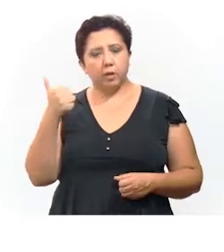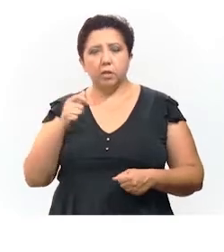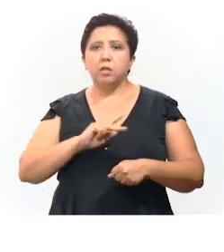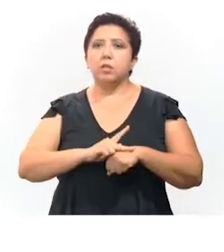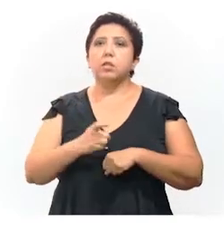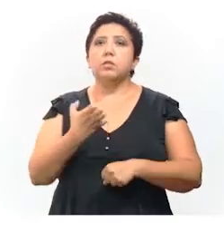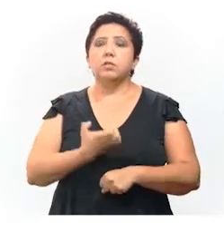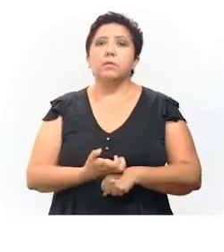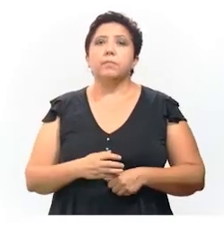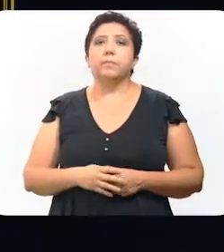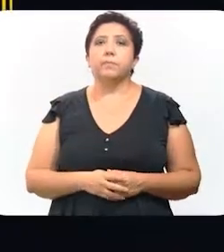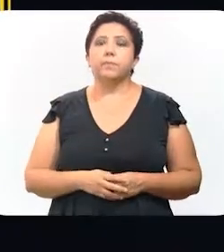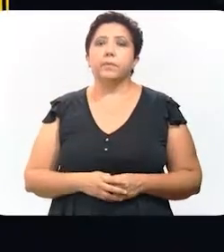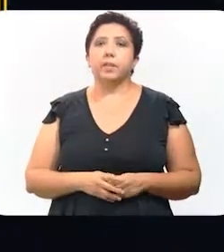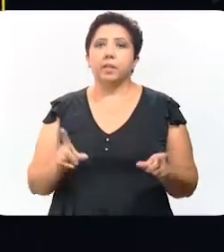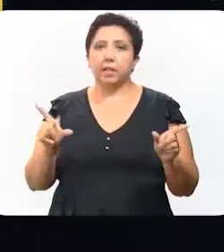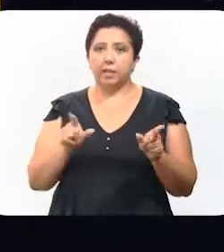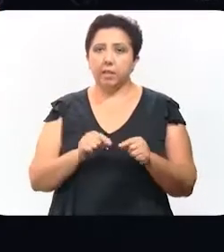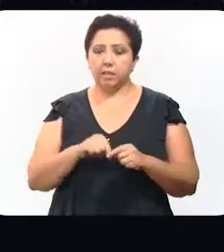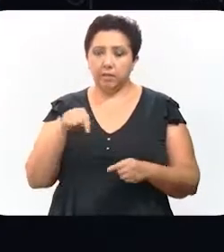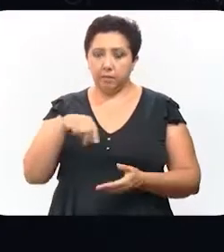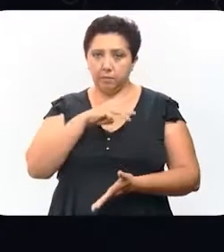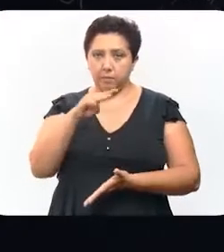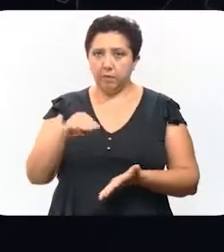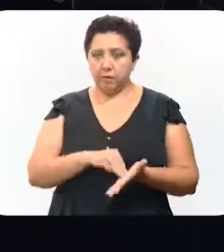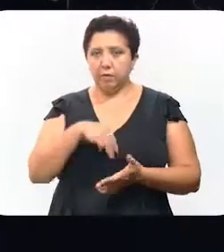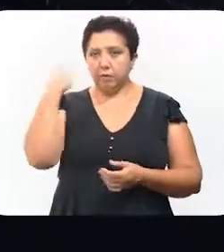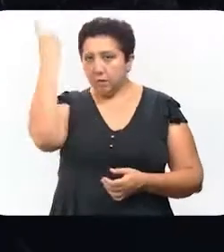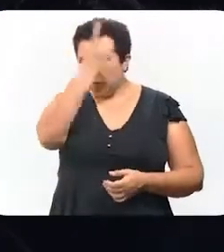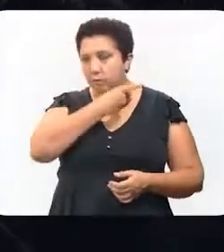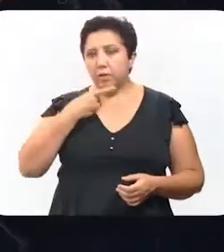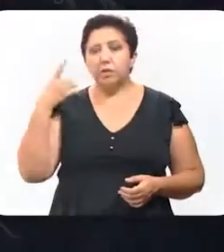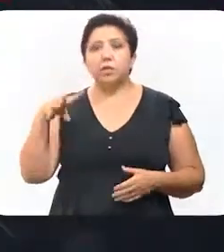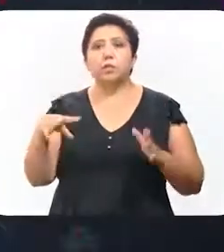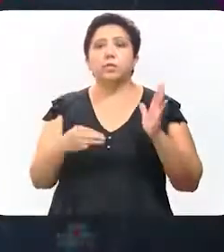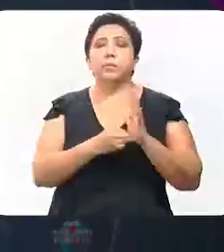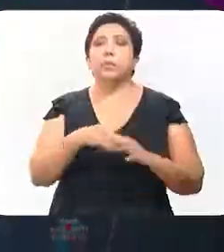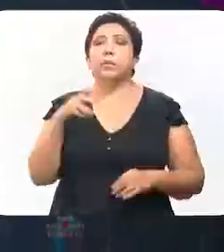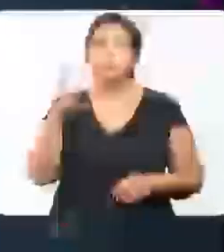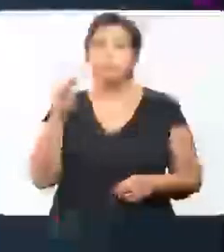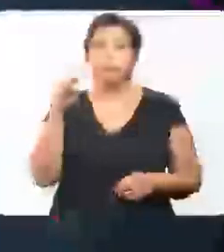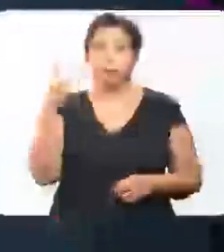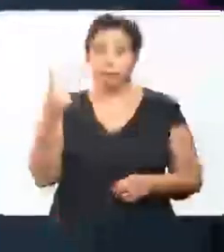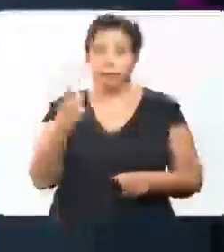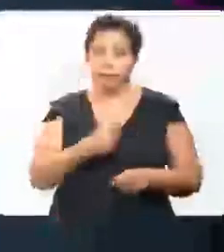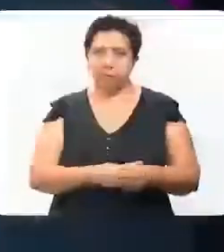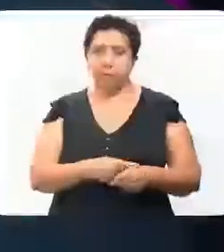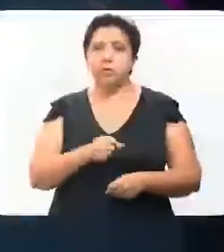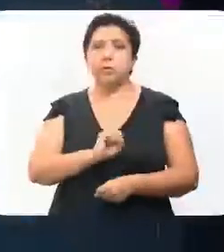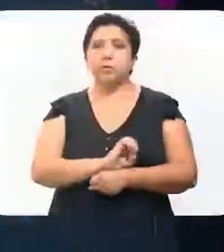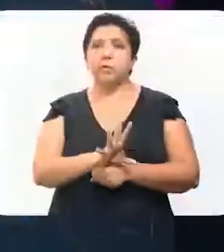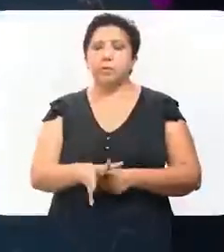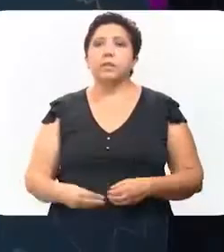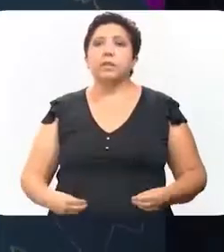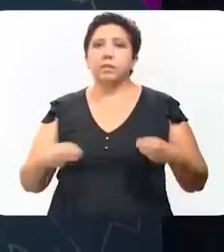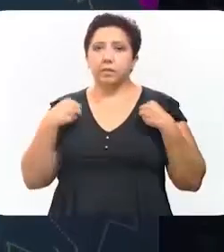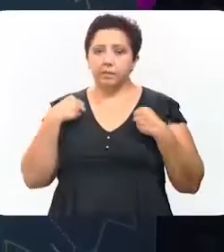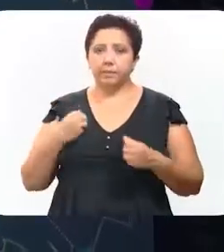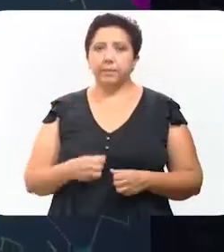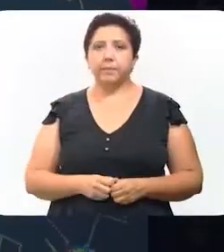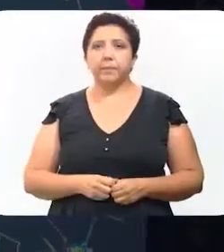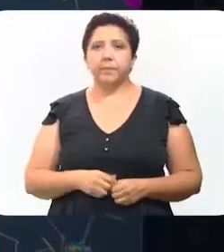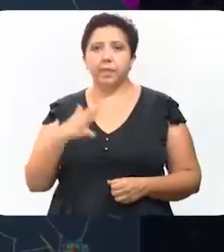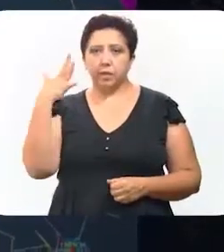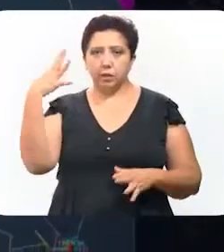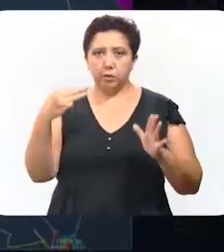otro país u otro estado. Específicamente en Mérida se han diagnosticado 19.091 personas contagiadas de coronavirus que viven